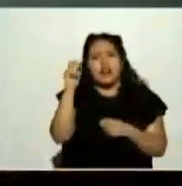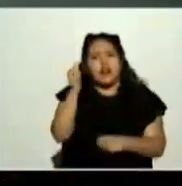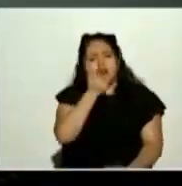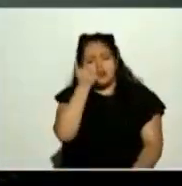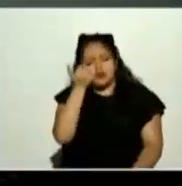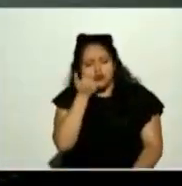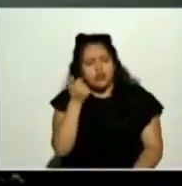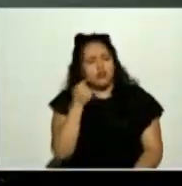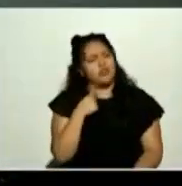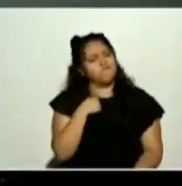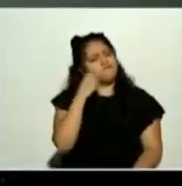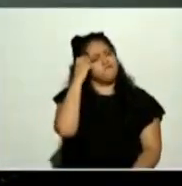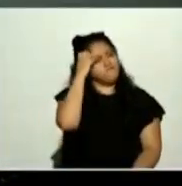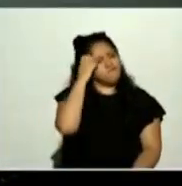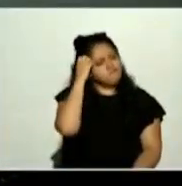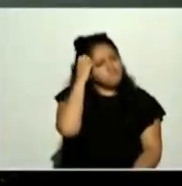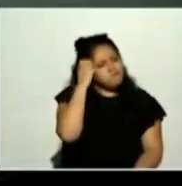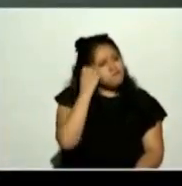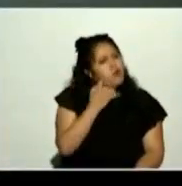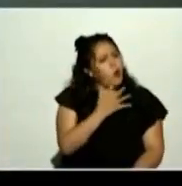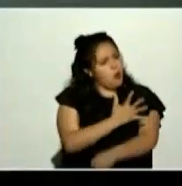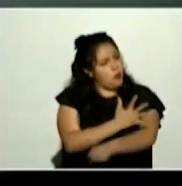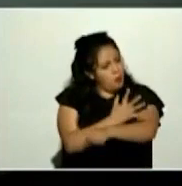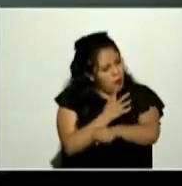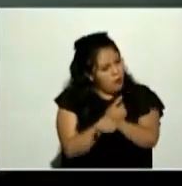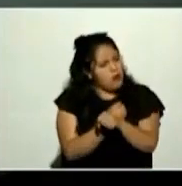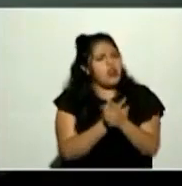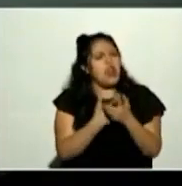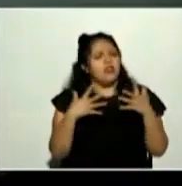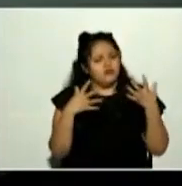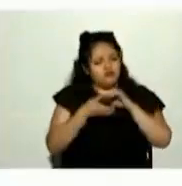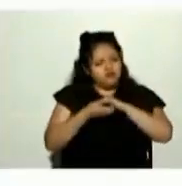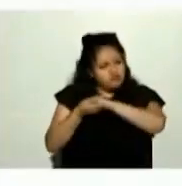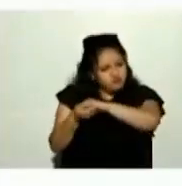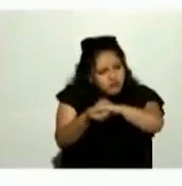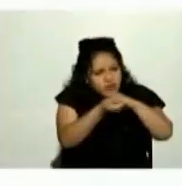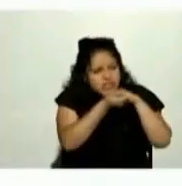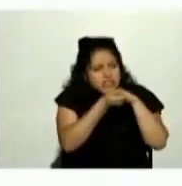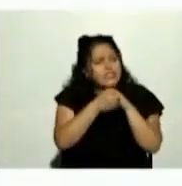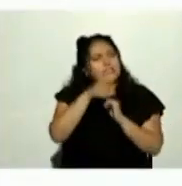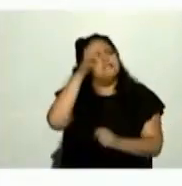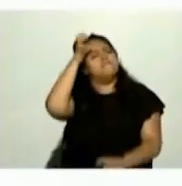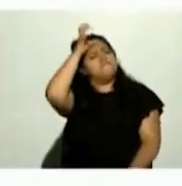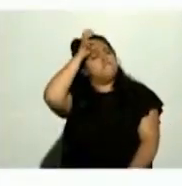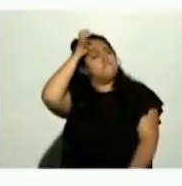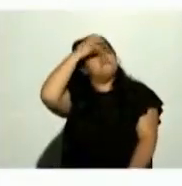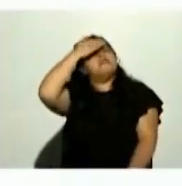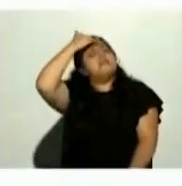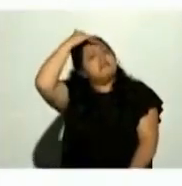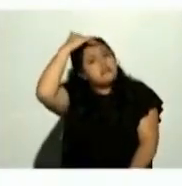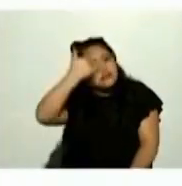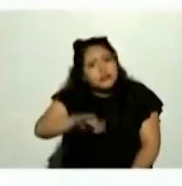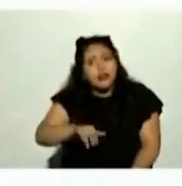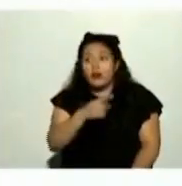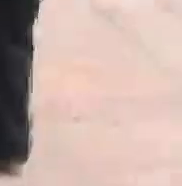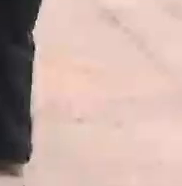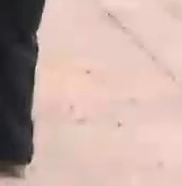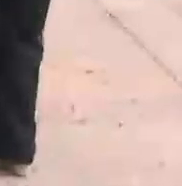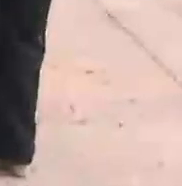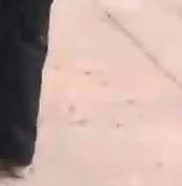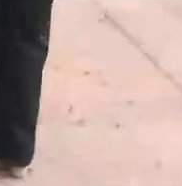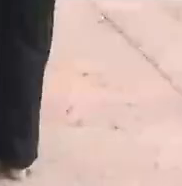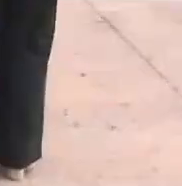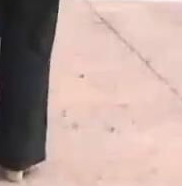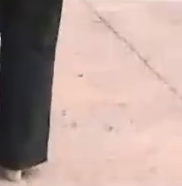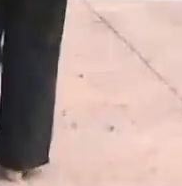proyectos muy ambiciosos que ya han arrancado pero que tienen mucho más que ofrecer a Puebla y a México como es el caso de C2 Por ahora se